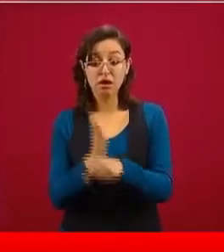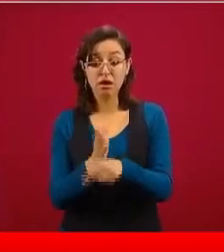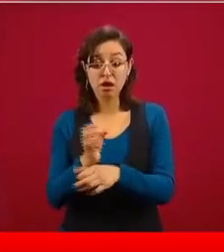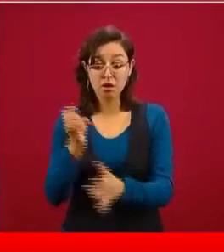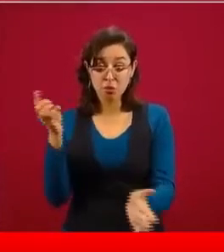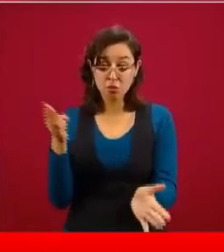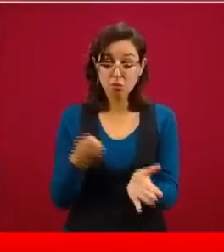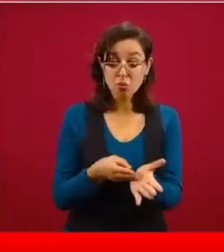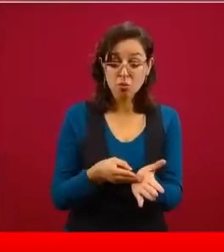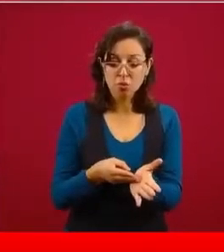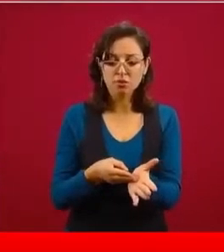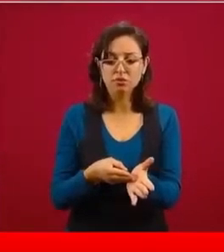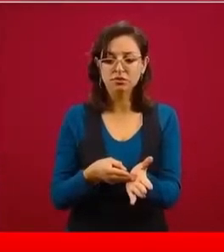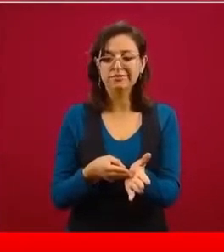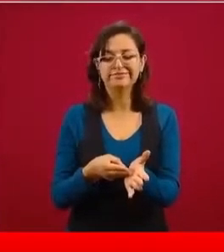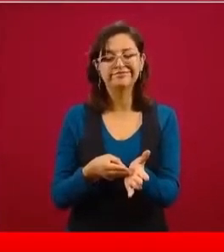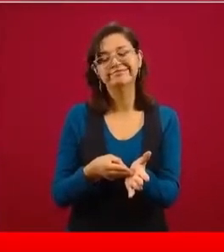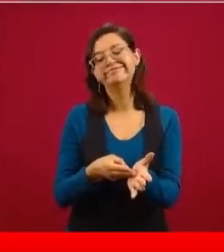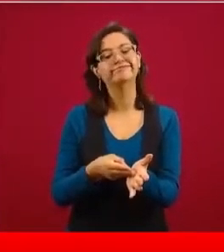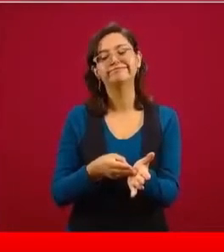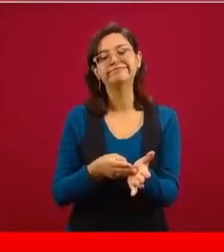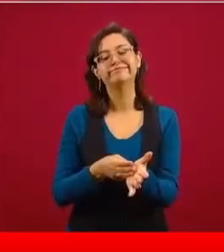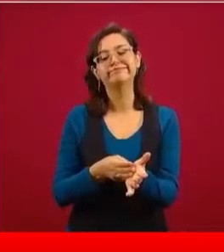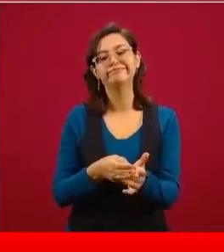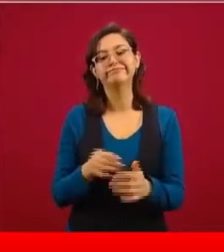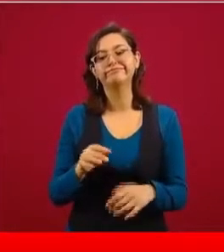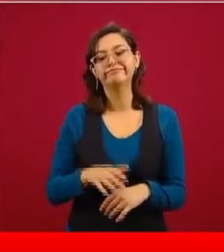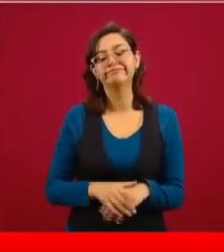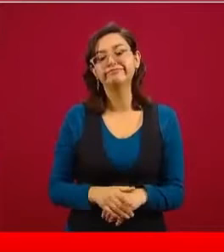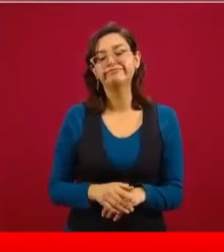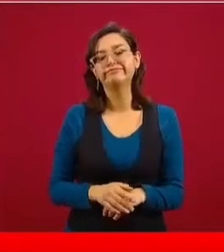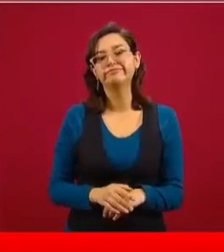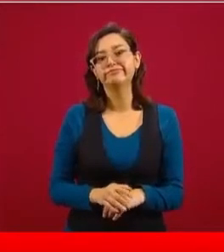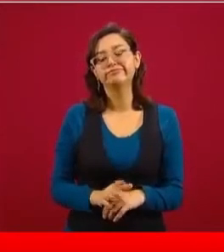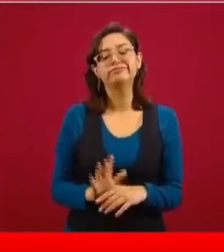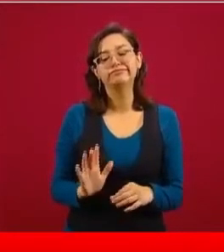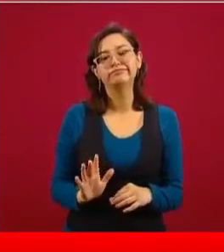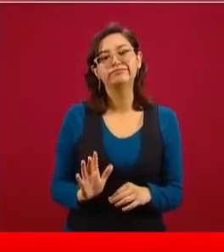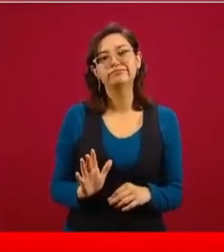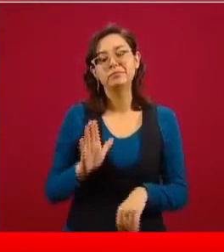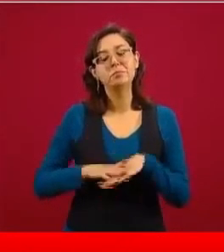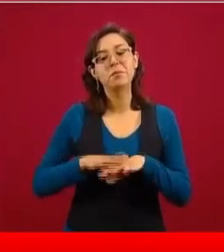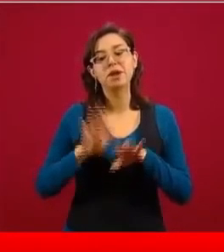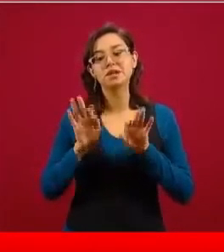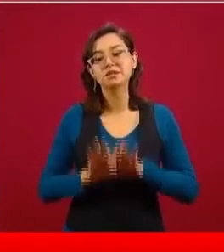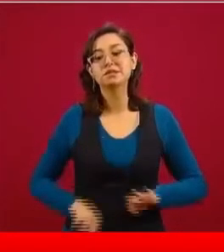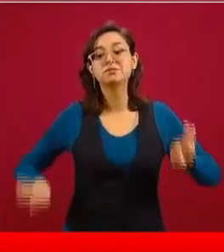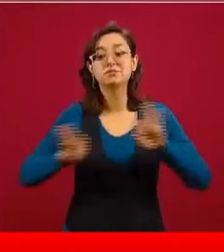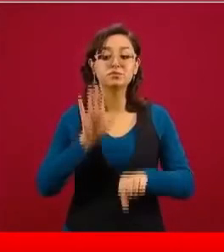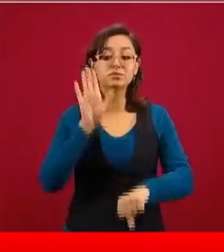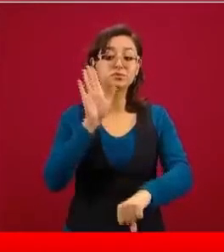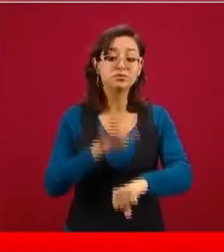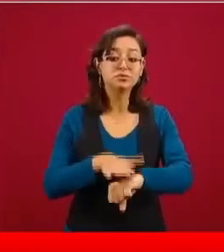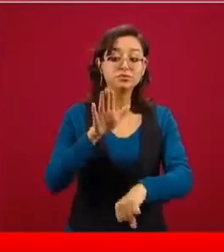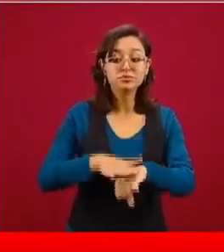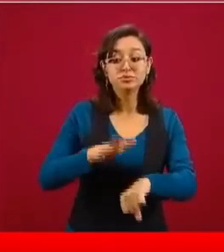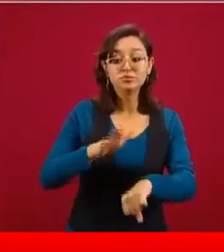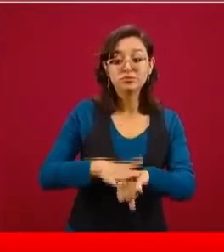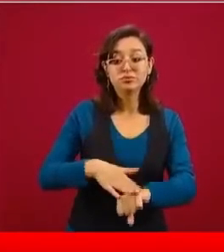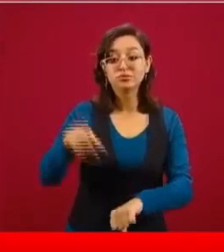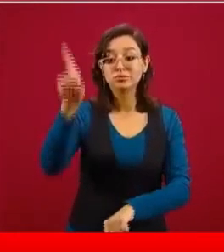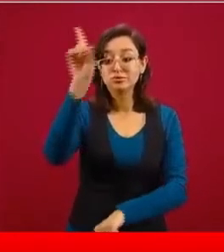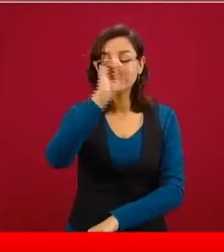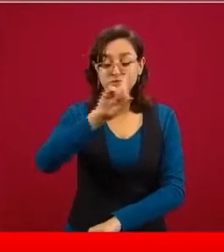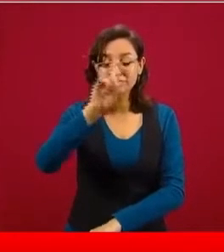económica, es el exhorto, el llamamiento